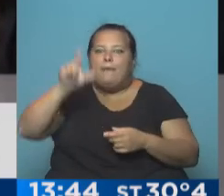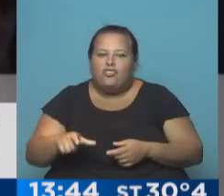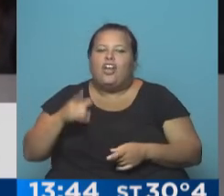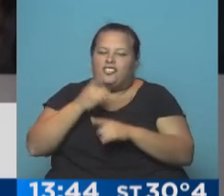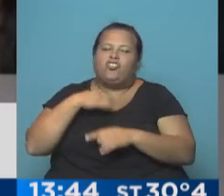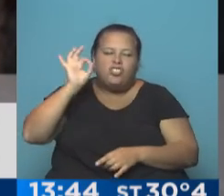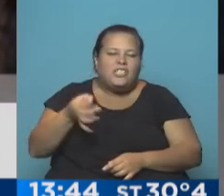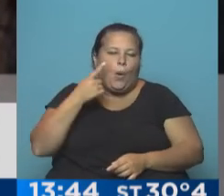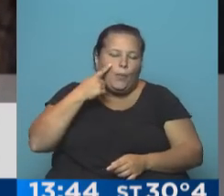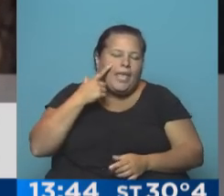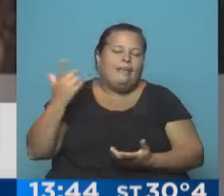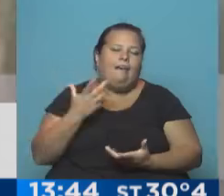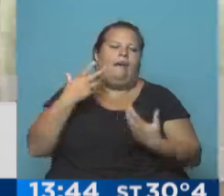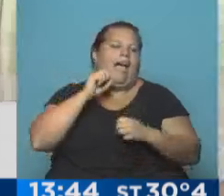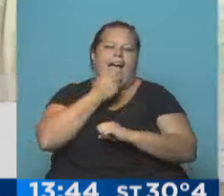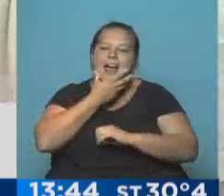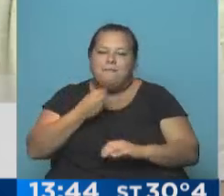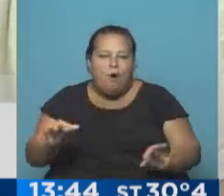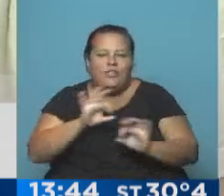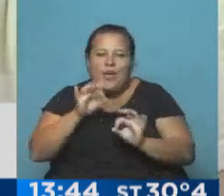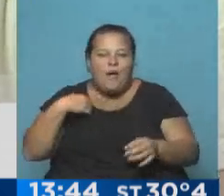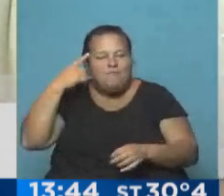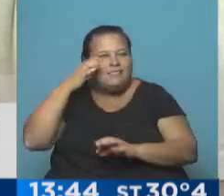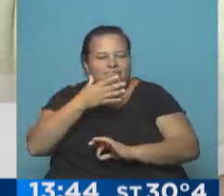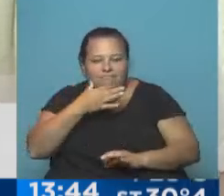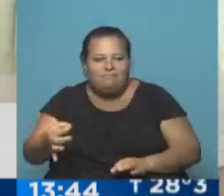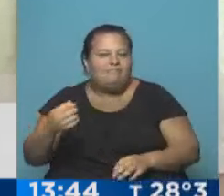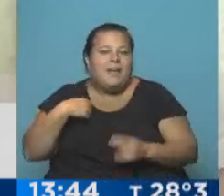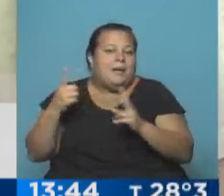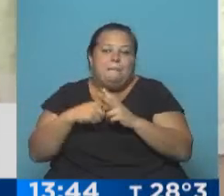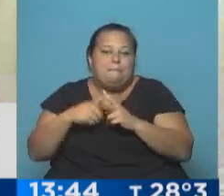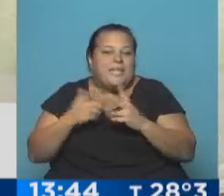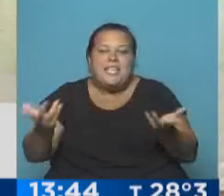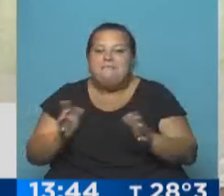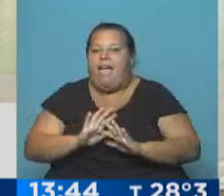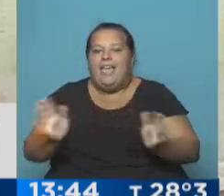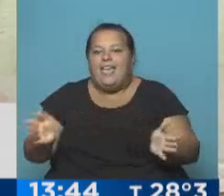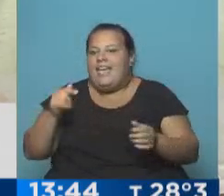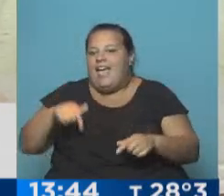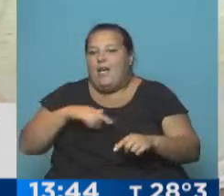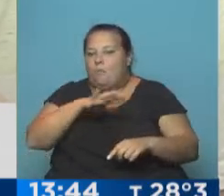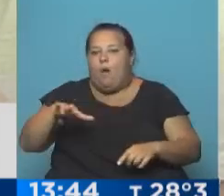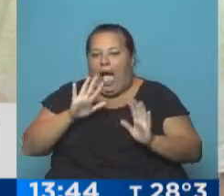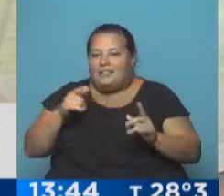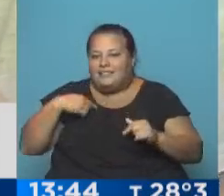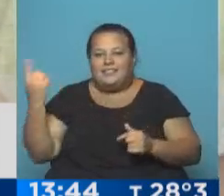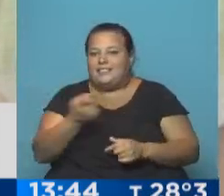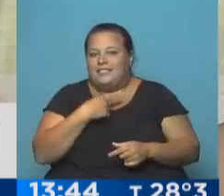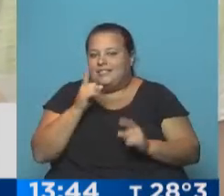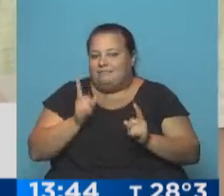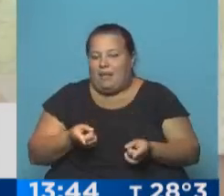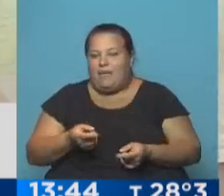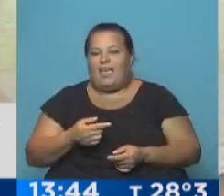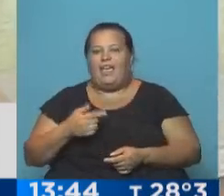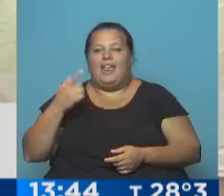uno siempre supo que estaba y es hermosa como lo imaginábamos y es nuestra prima es parte de este pueblo es parte de todos